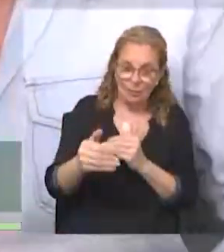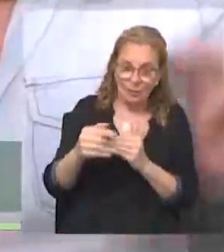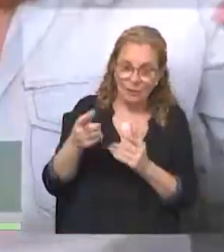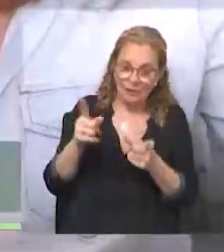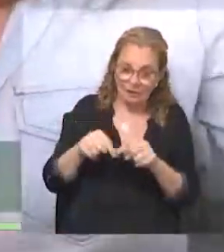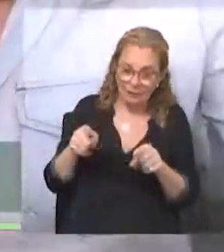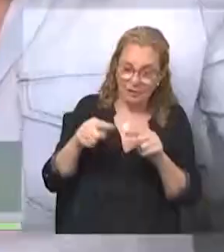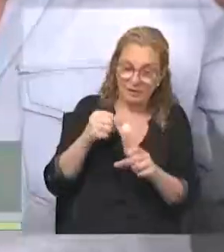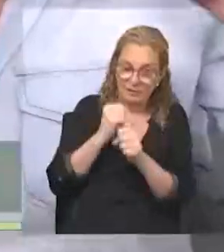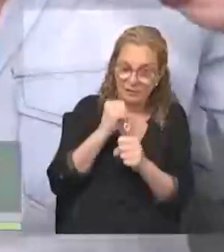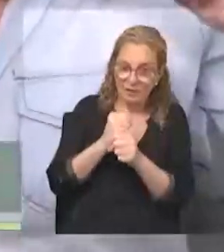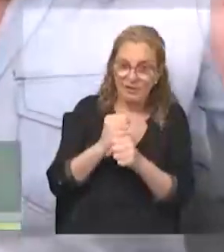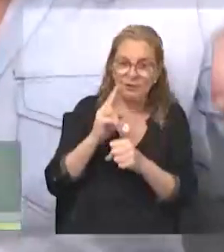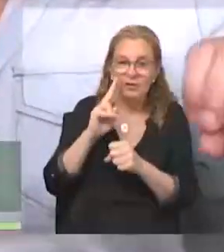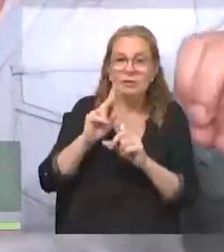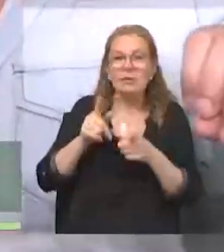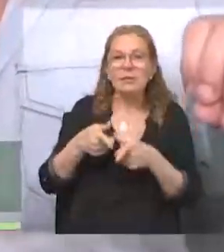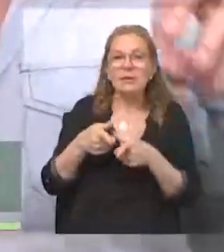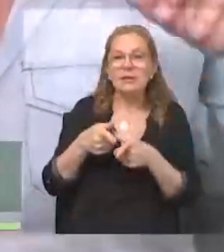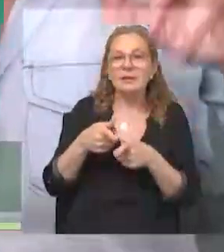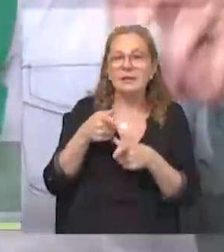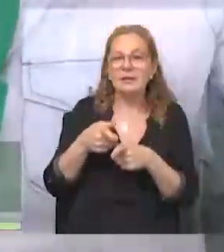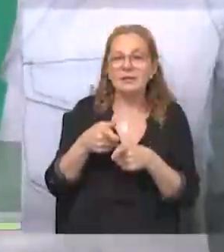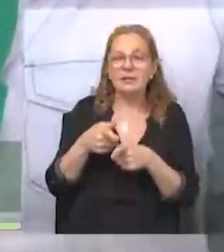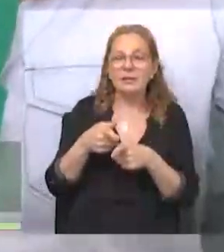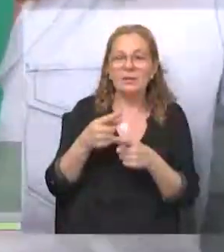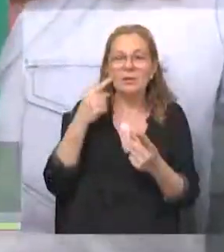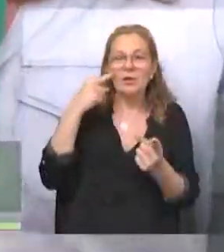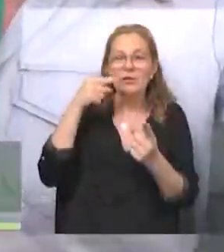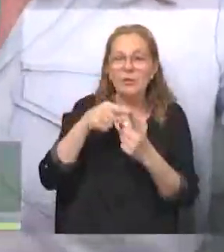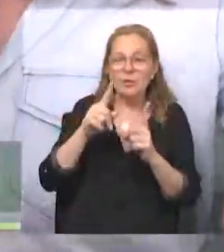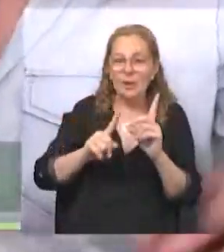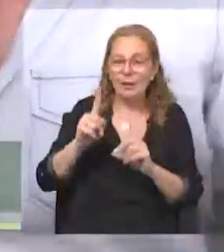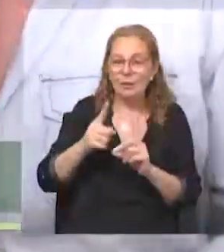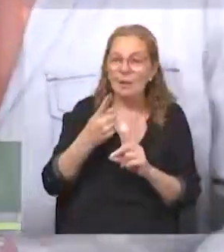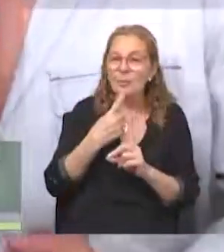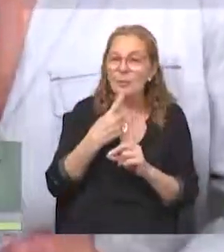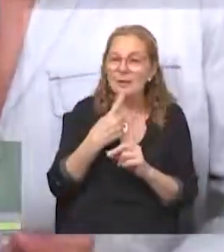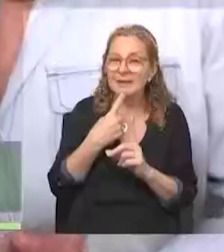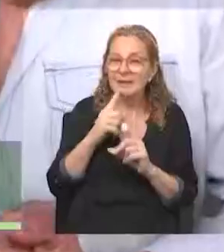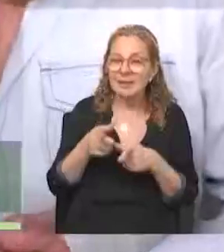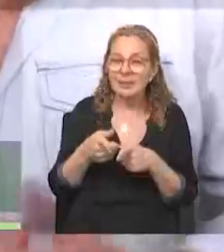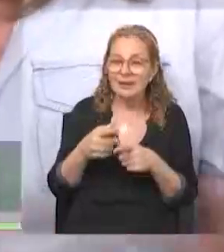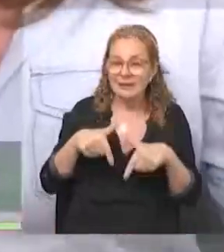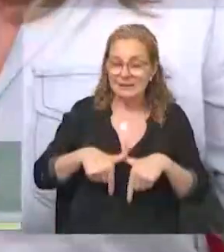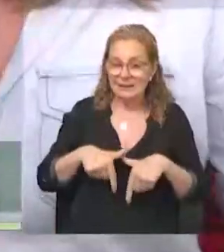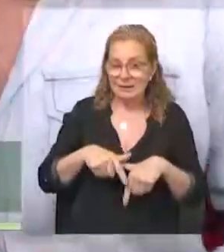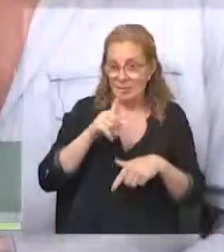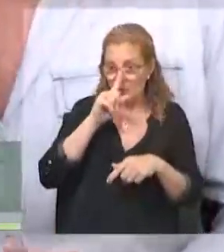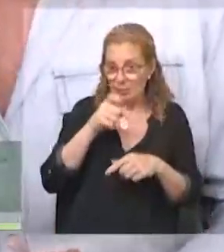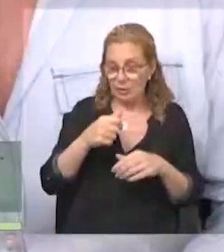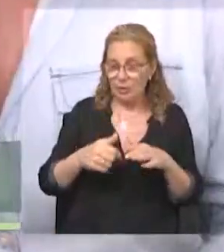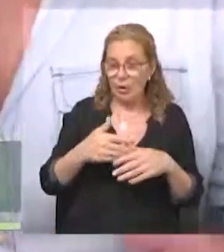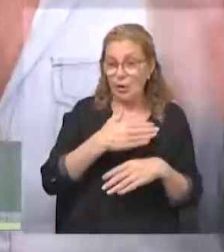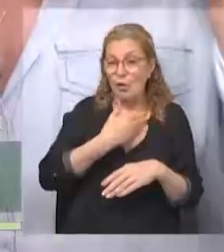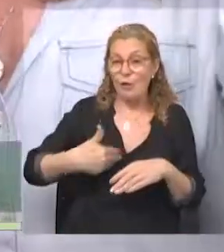trabajando que se ha visto además ese ese ese foco en lo que han sido alguna de las políticas de la de la intendencia de Montevideo en el gobierno